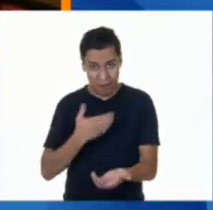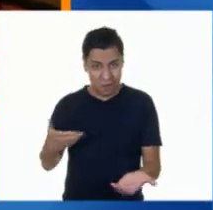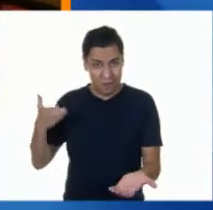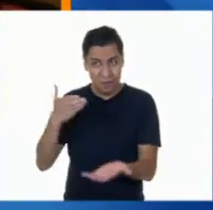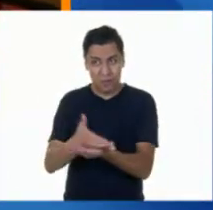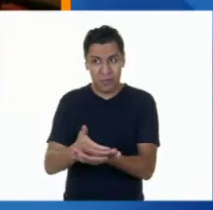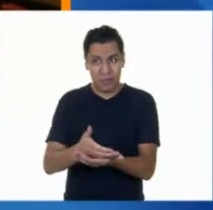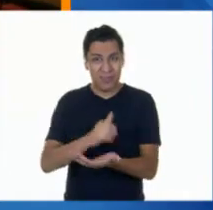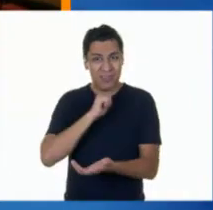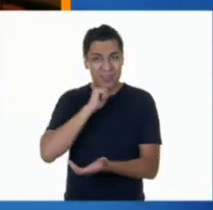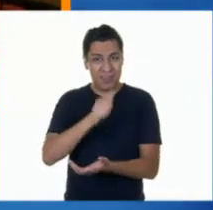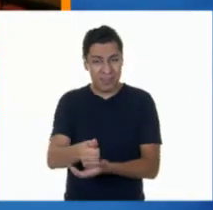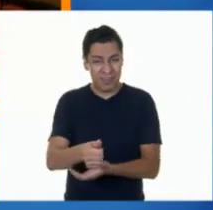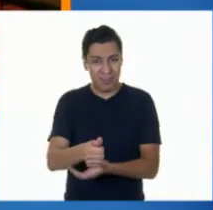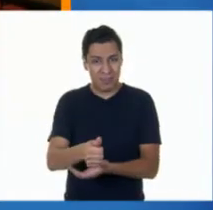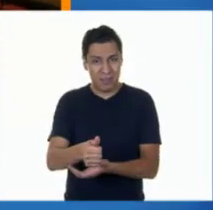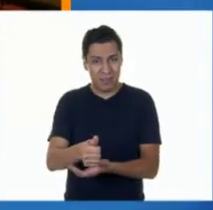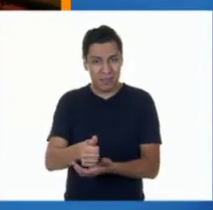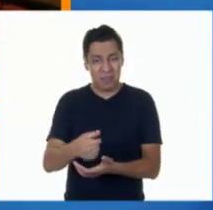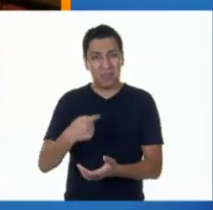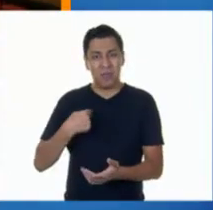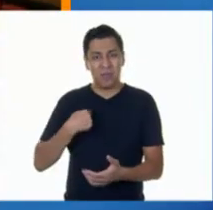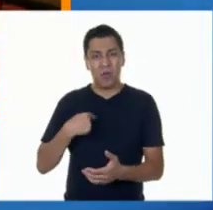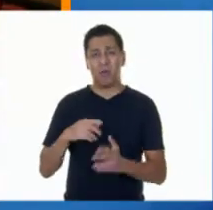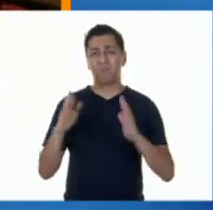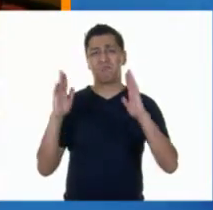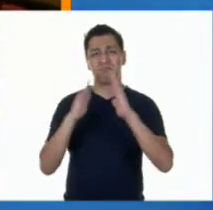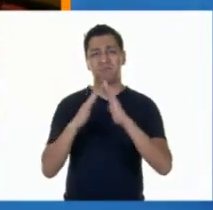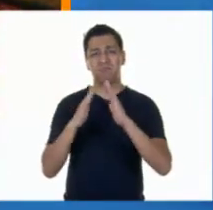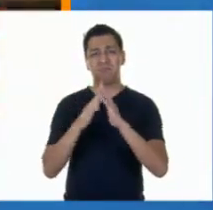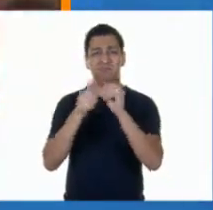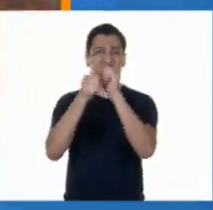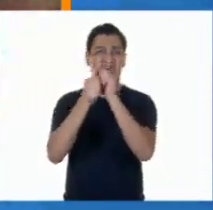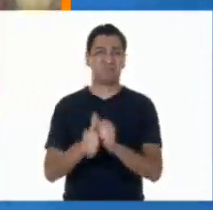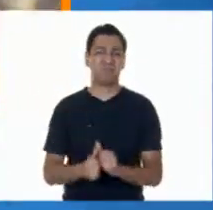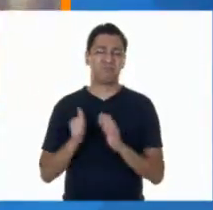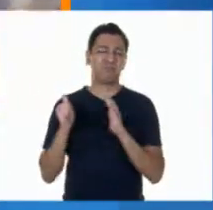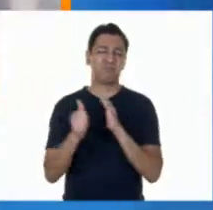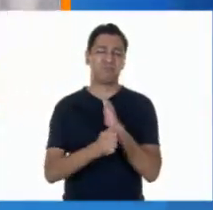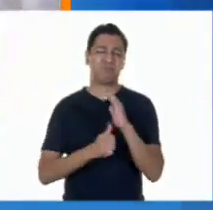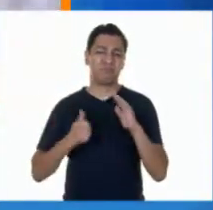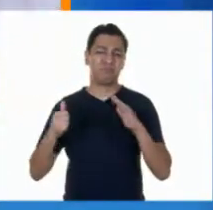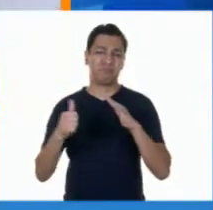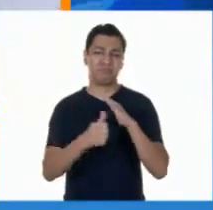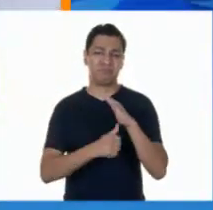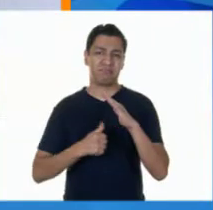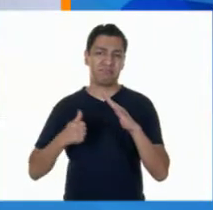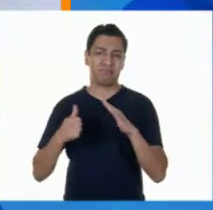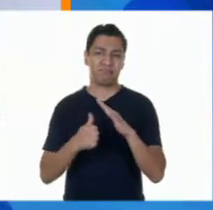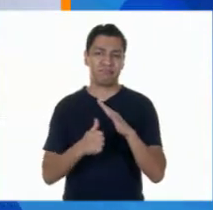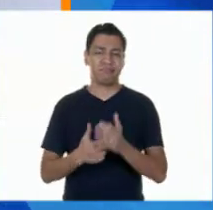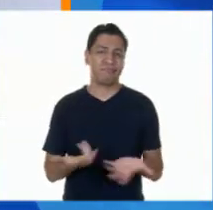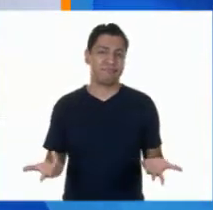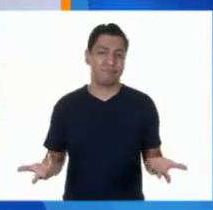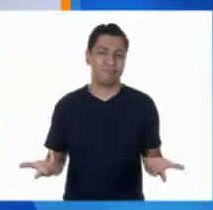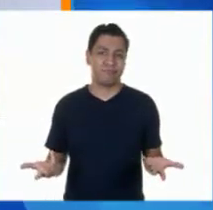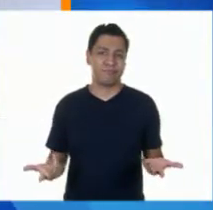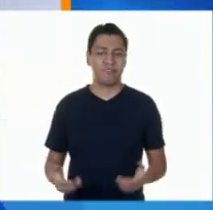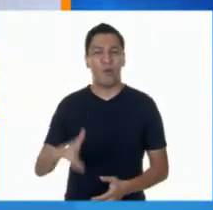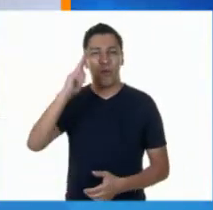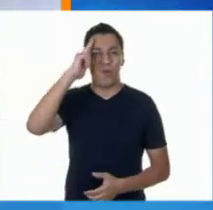y he estado mucho tiempo en la casa aburrido. Hola, me llamo Valeria.